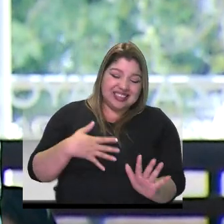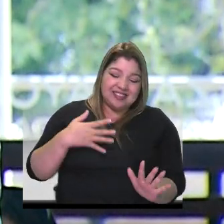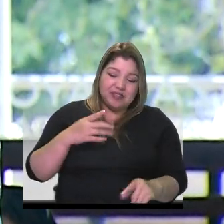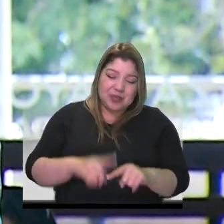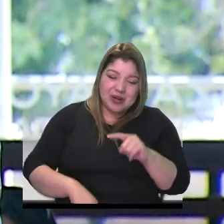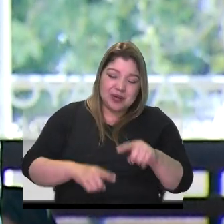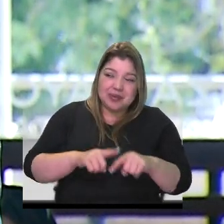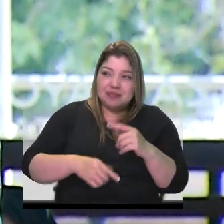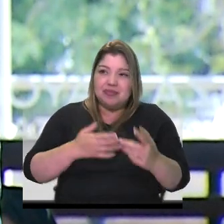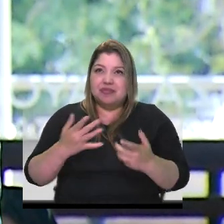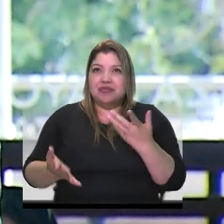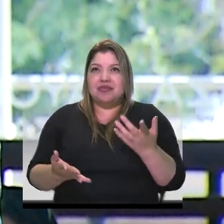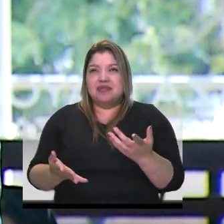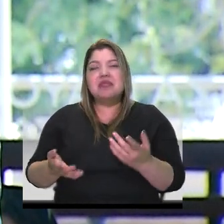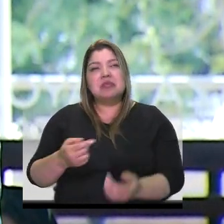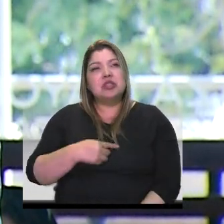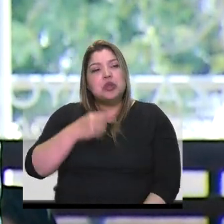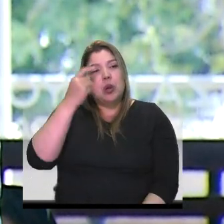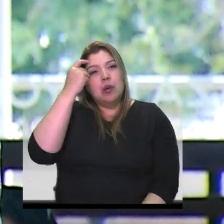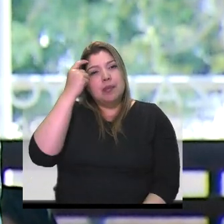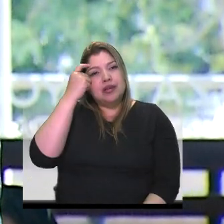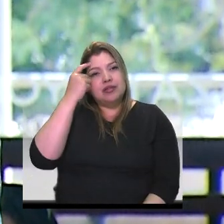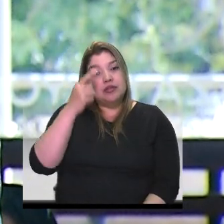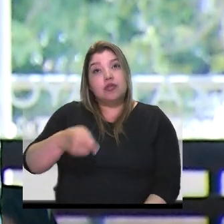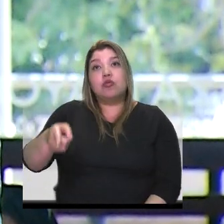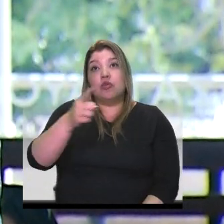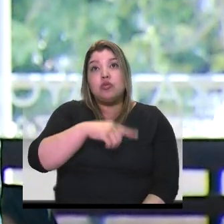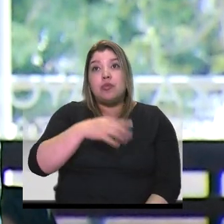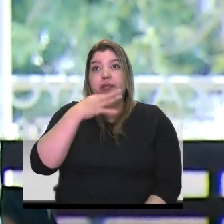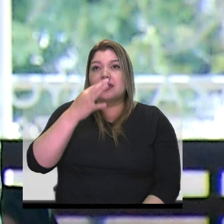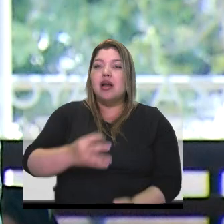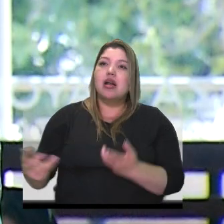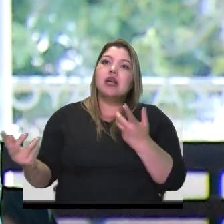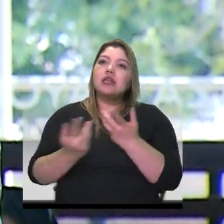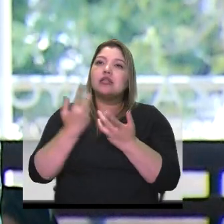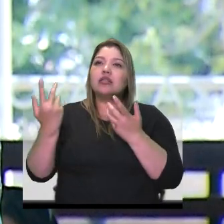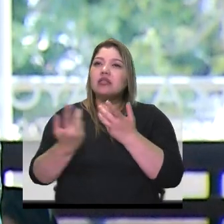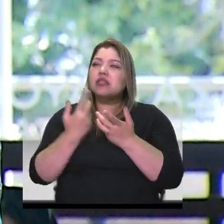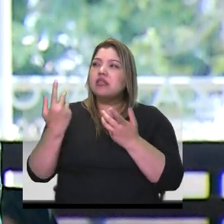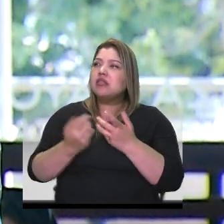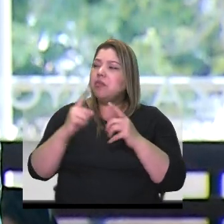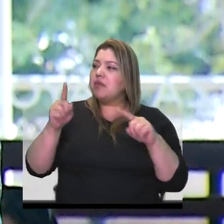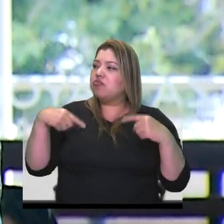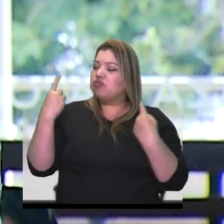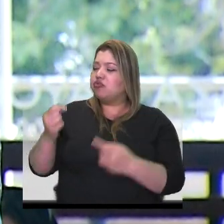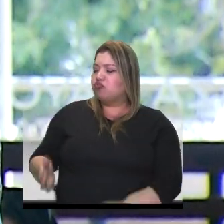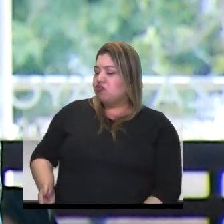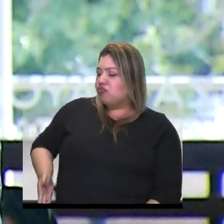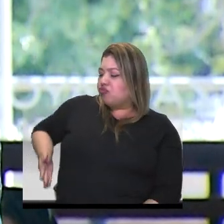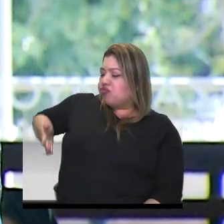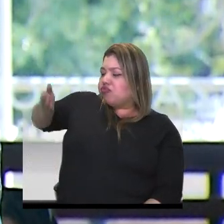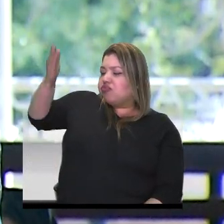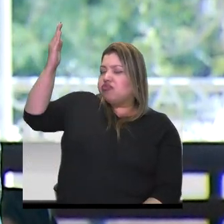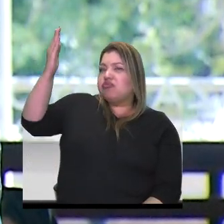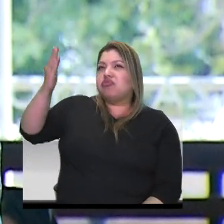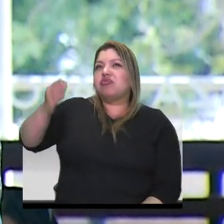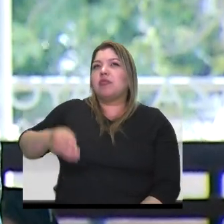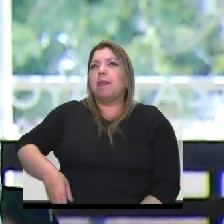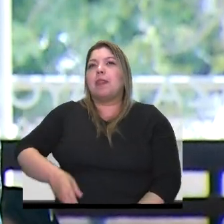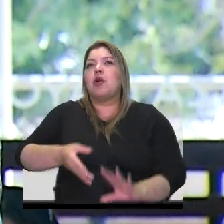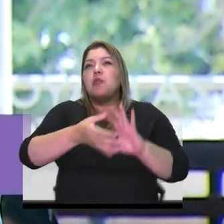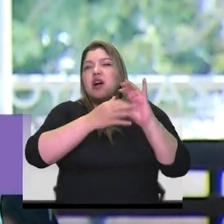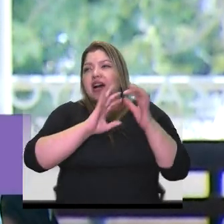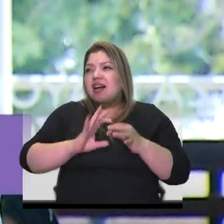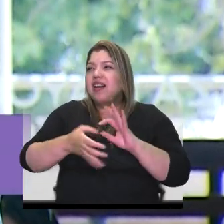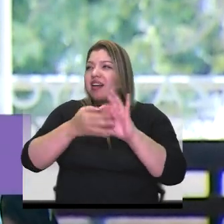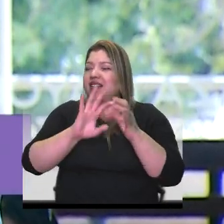Yo creo que nosotros ya estamos entrando en unos colapsos de los sistemas en los que crecimos, ¿cierto? De disrupciones de las cadenas de